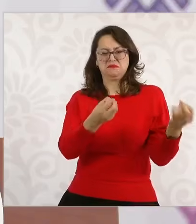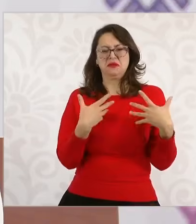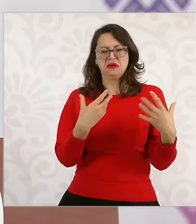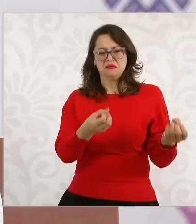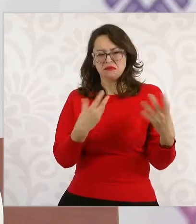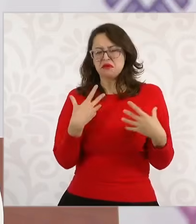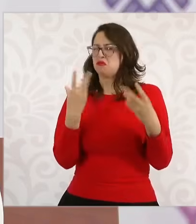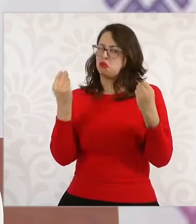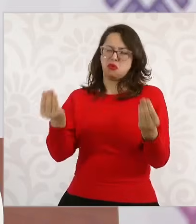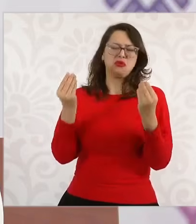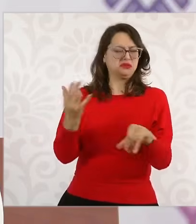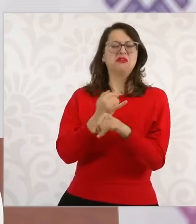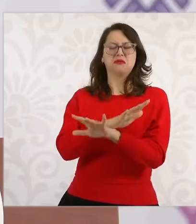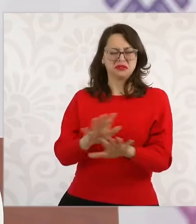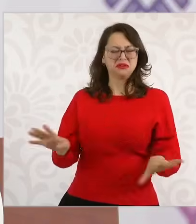¿verdad?